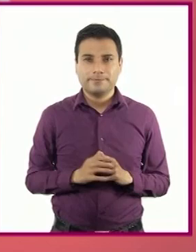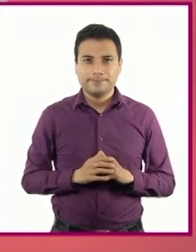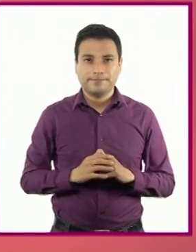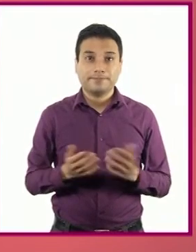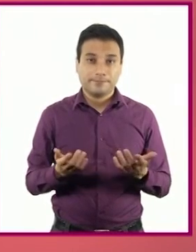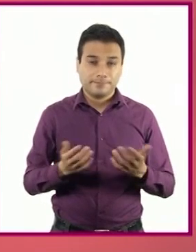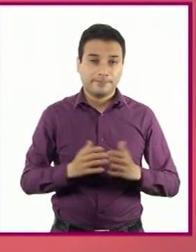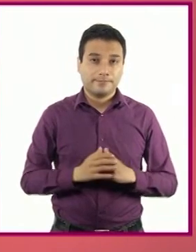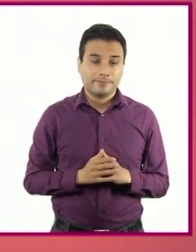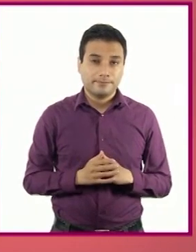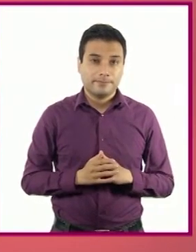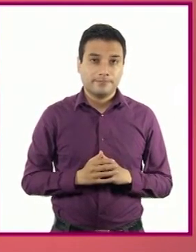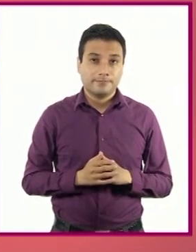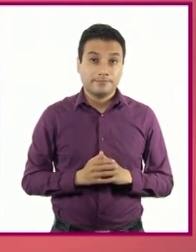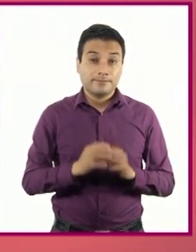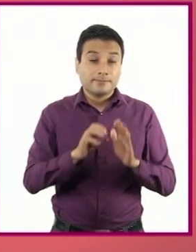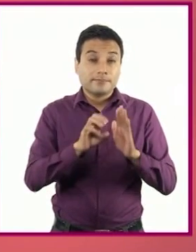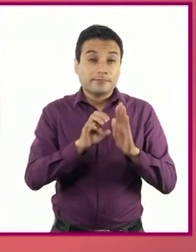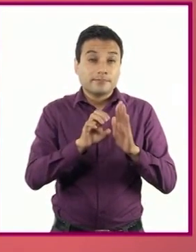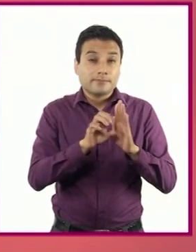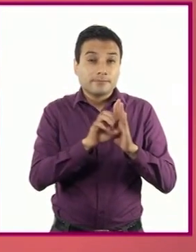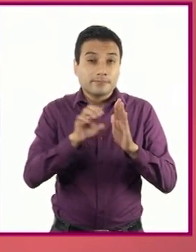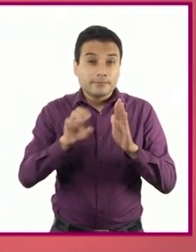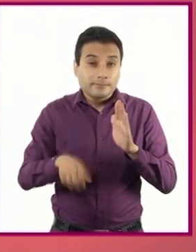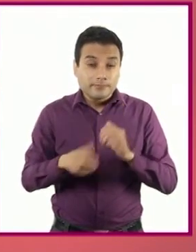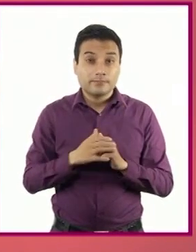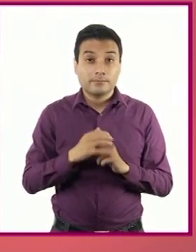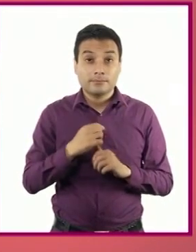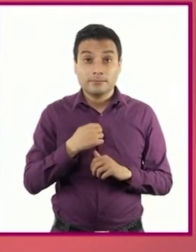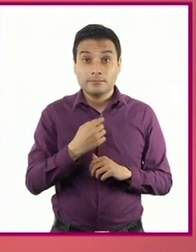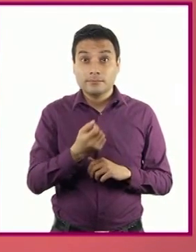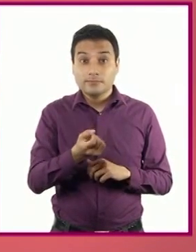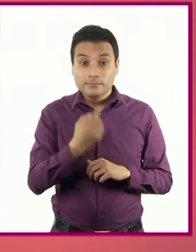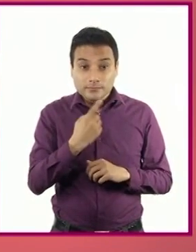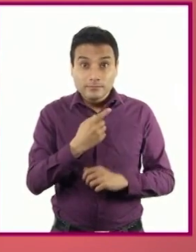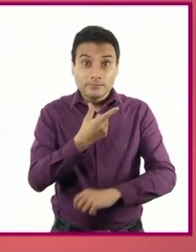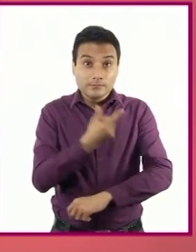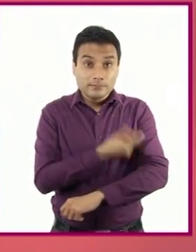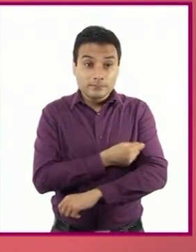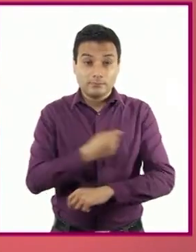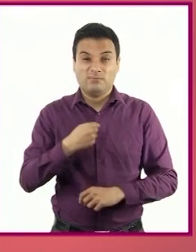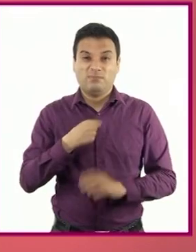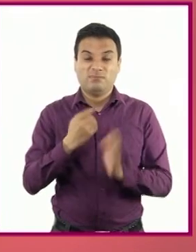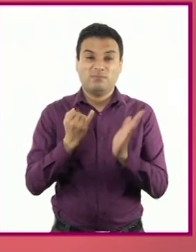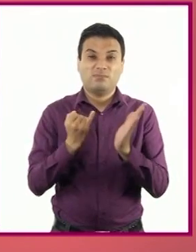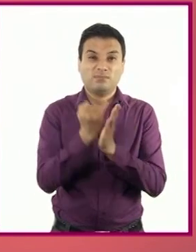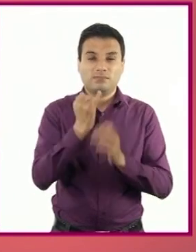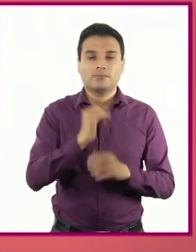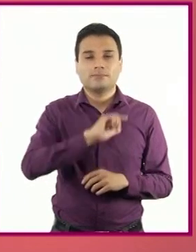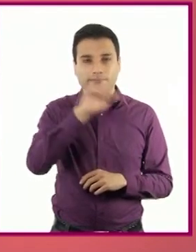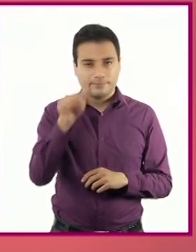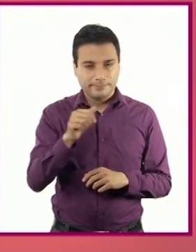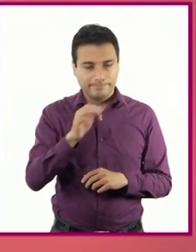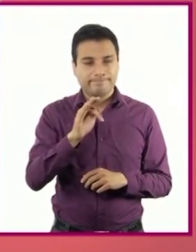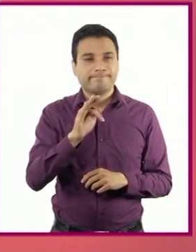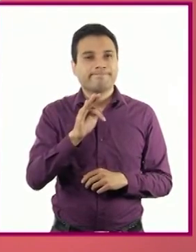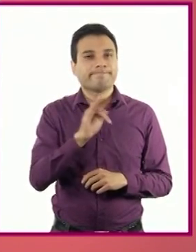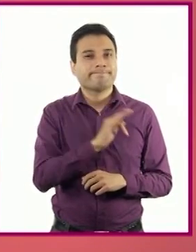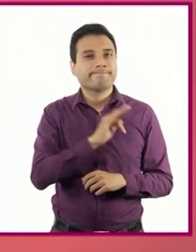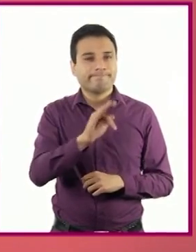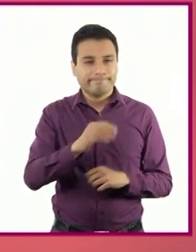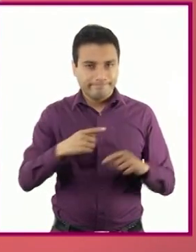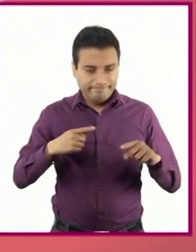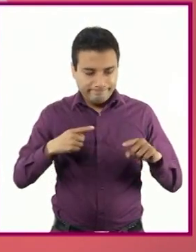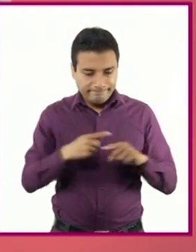pueden ocasionar que nuestro sistema digestivo deje de absorber otras sustancias, o si estamos tomando otros medicamentos,